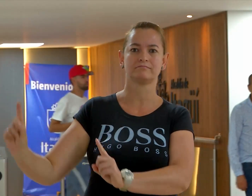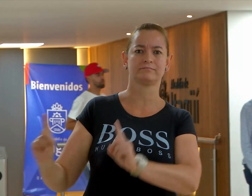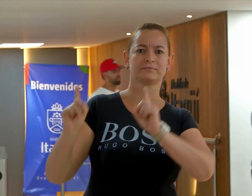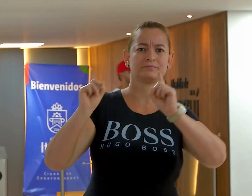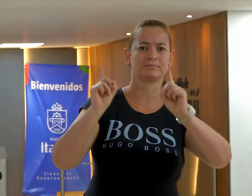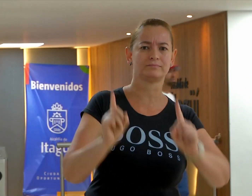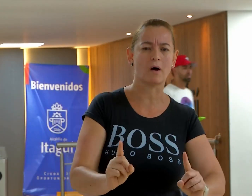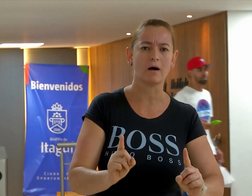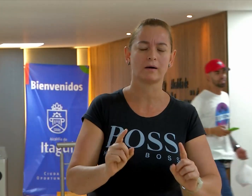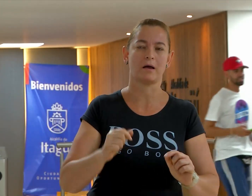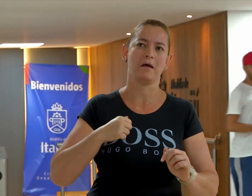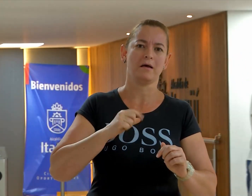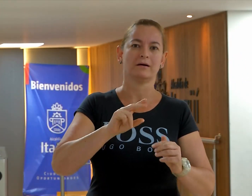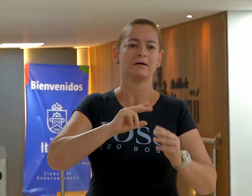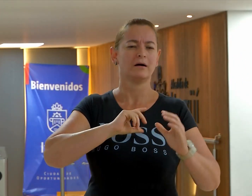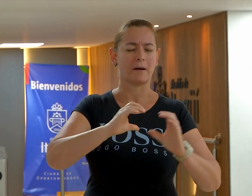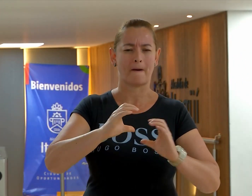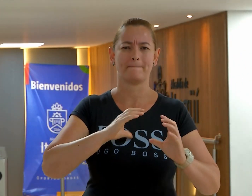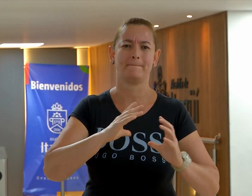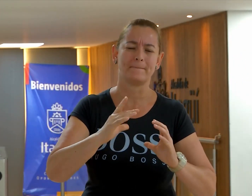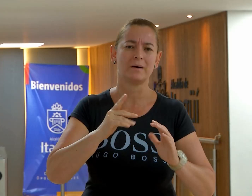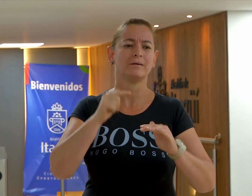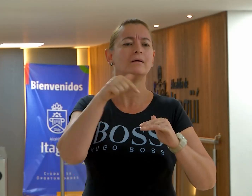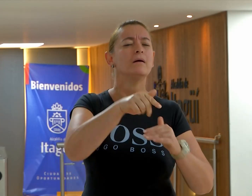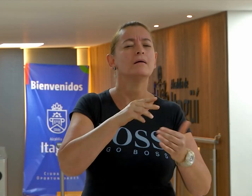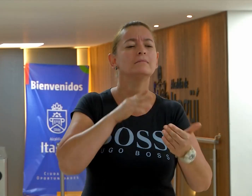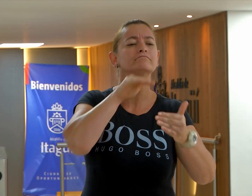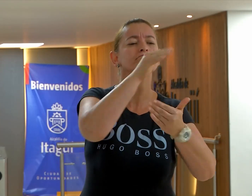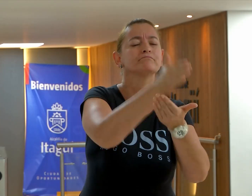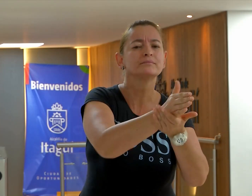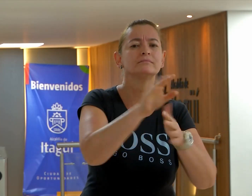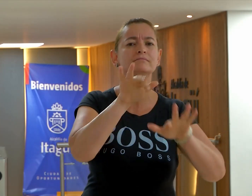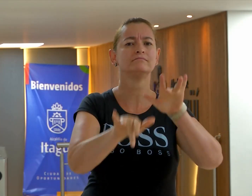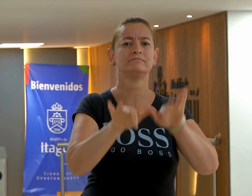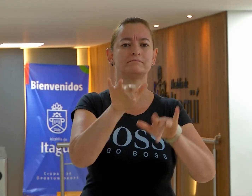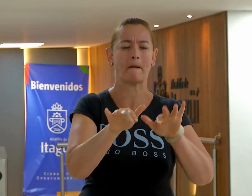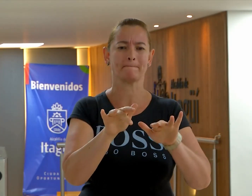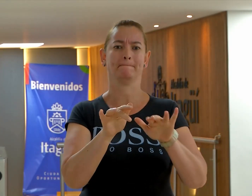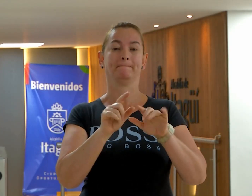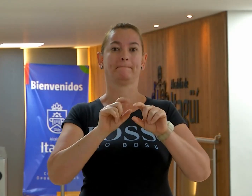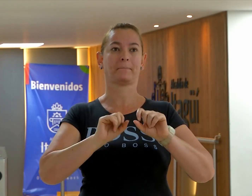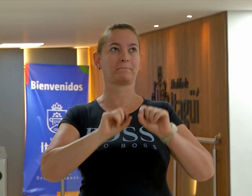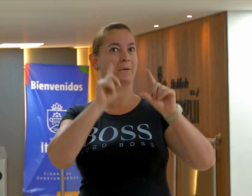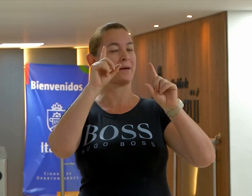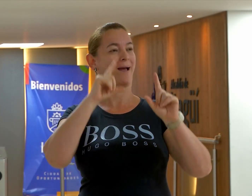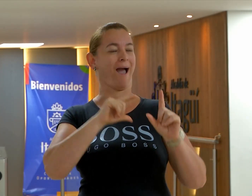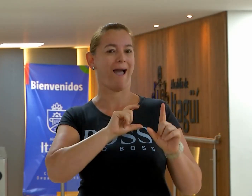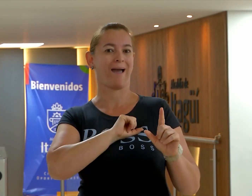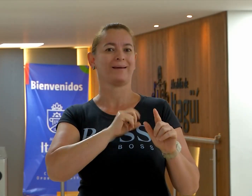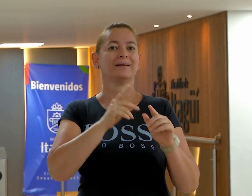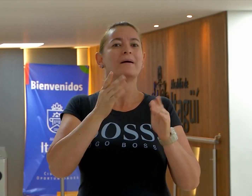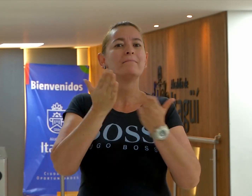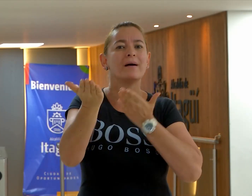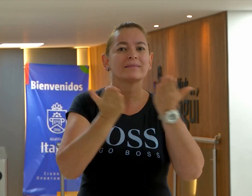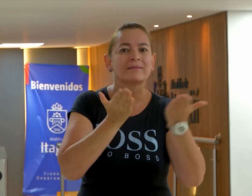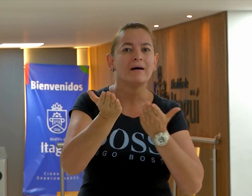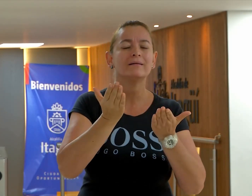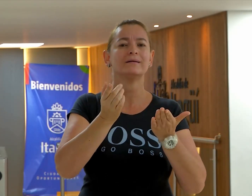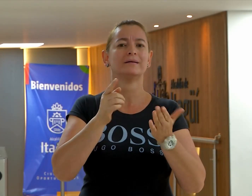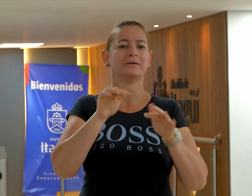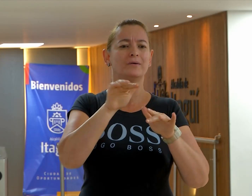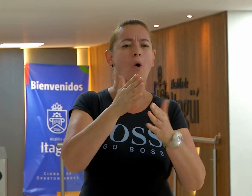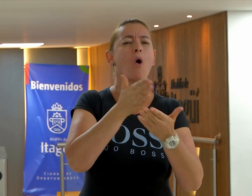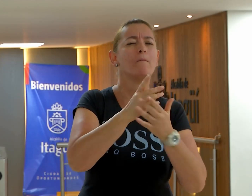Mi experiencia fue muy enriquecedora, me sentí bien cuando llegué a la oficina en la que me